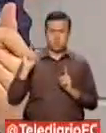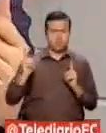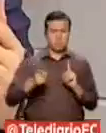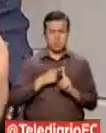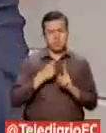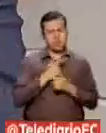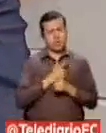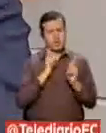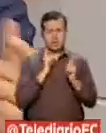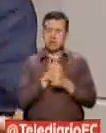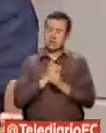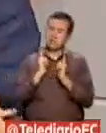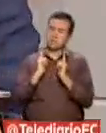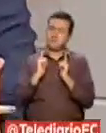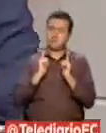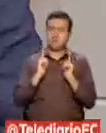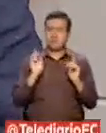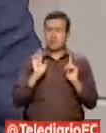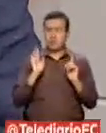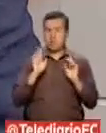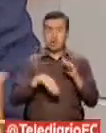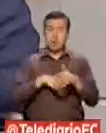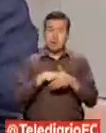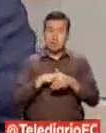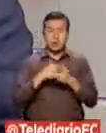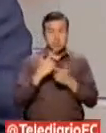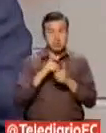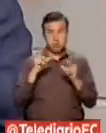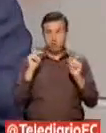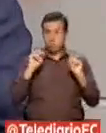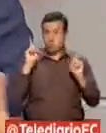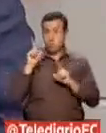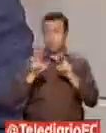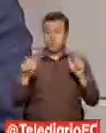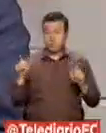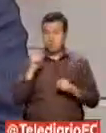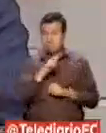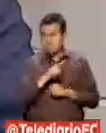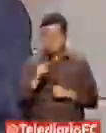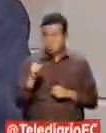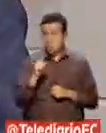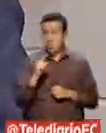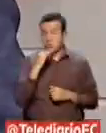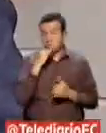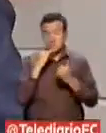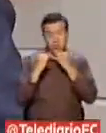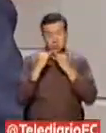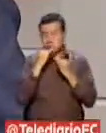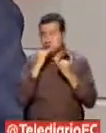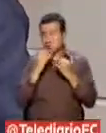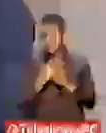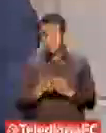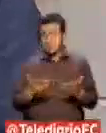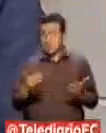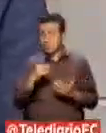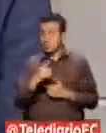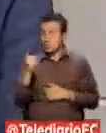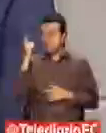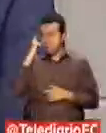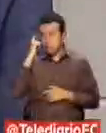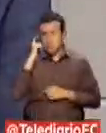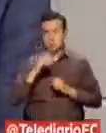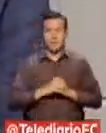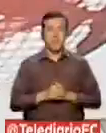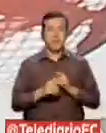la libertad y que no hay que limitar la libertad porque hay personas que hacen mal uso de ella. ¿Ustedes qué opinan? No,